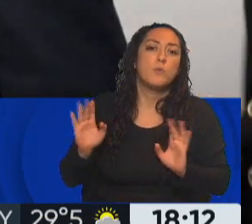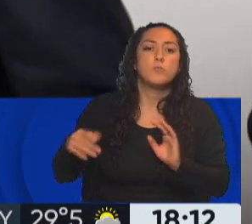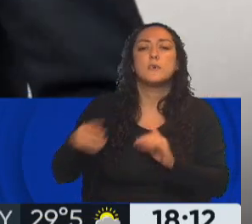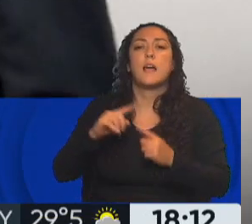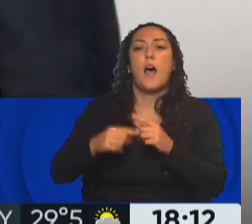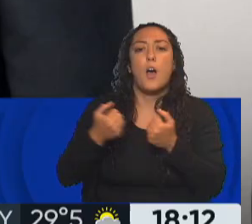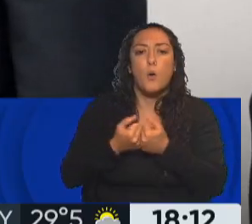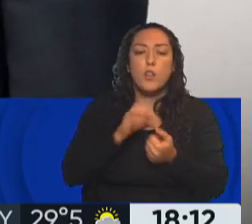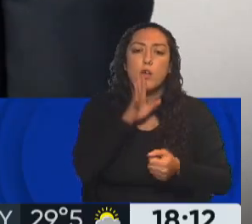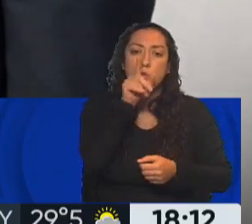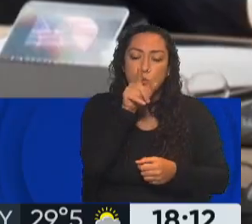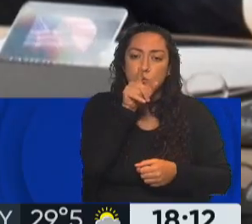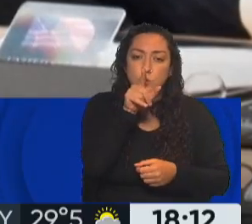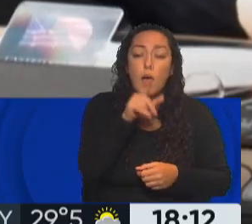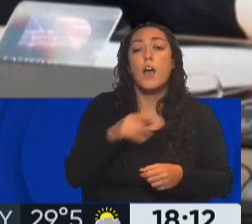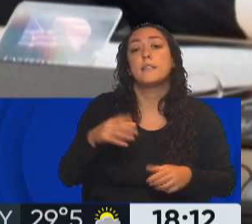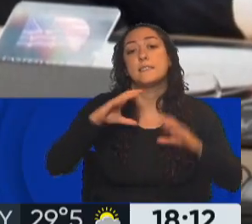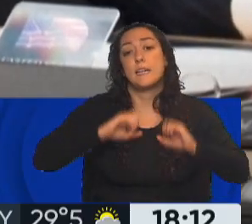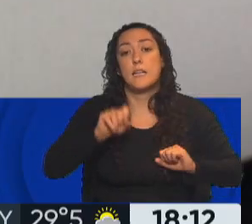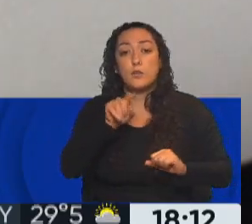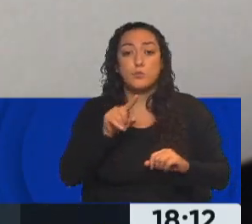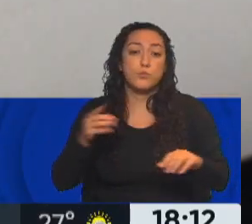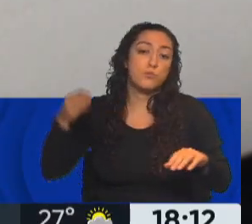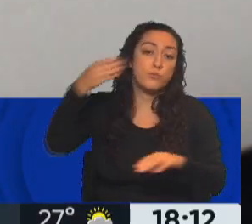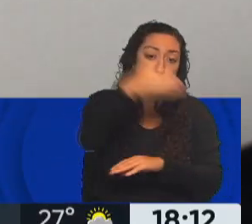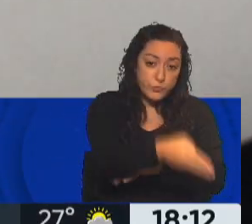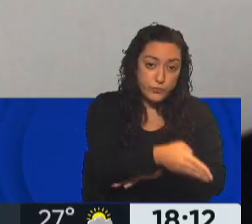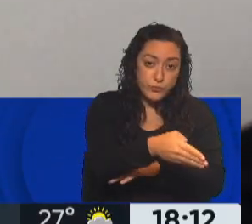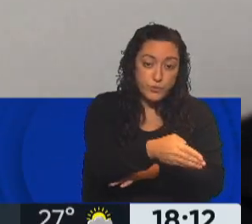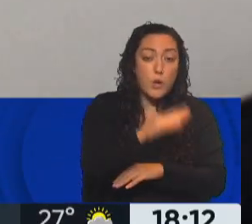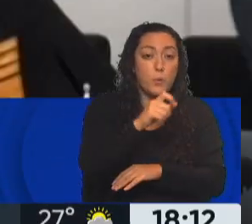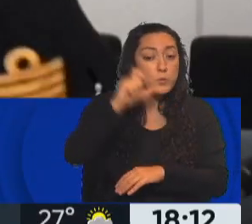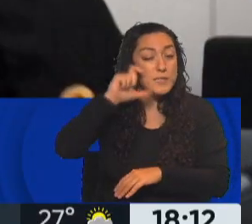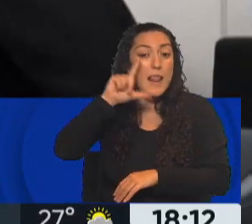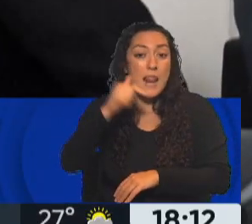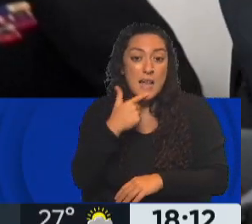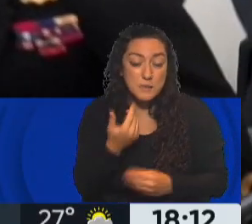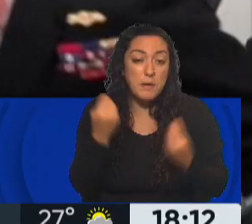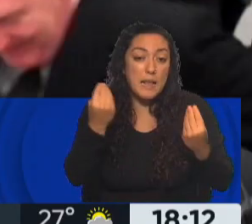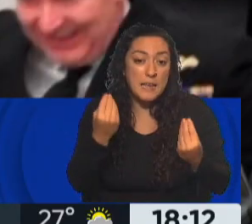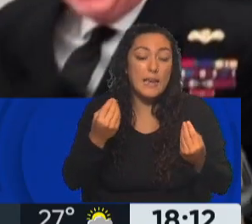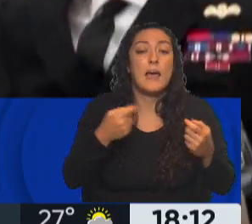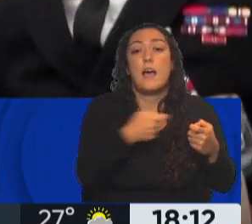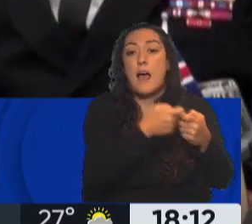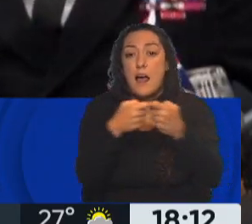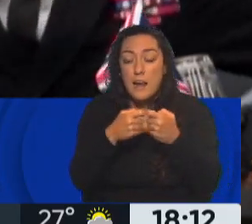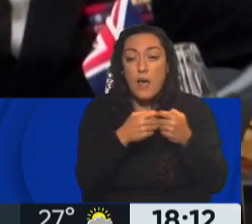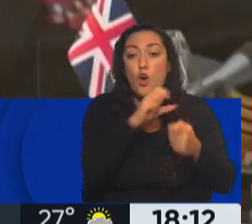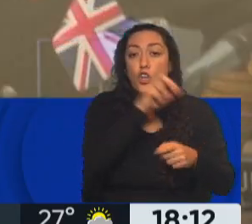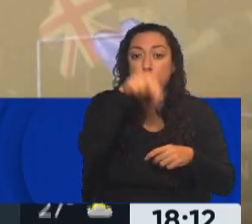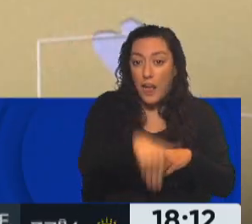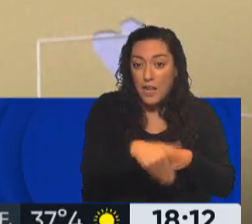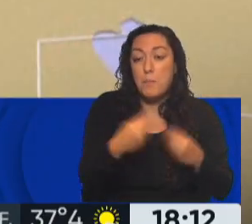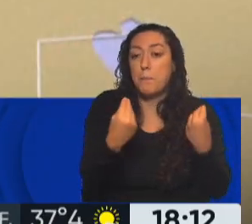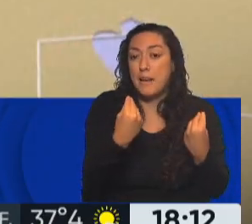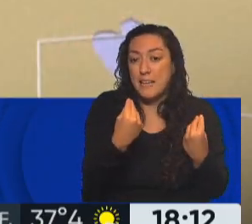Rusia. Envió a Bruselas a su secretario de Defensa, Pete Hegseth, para decirles a sus aliados de la OTAN que la pretensión de Ucrania de